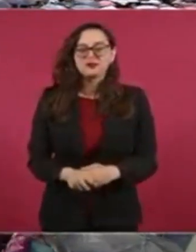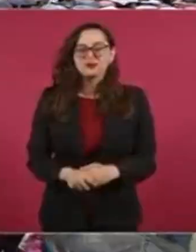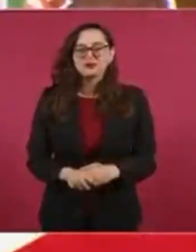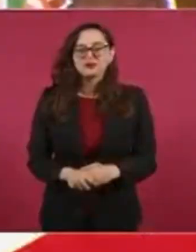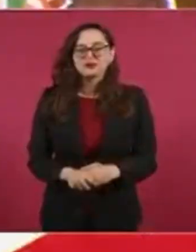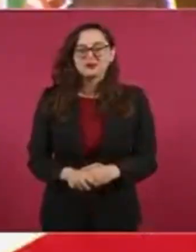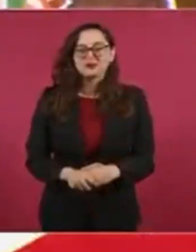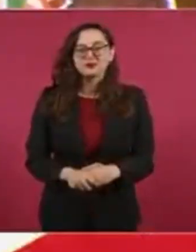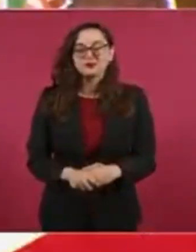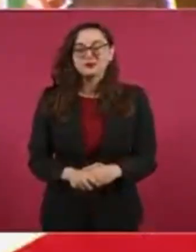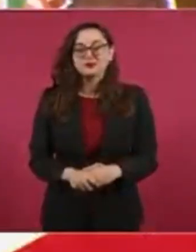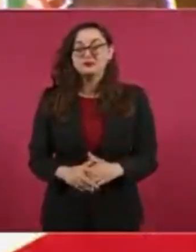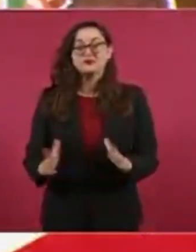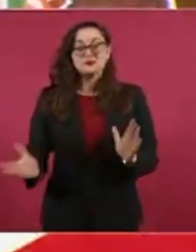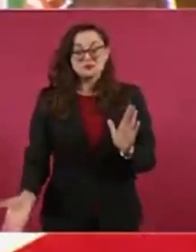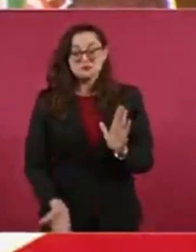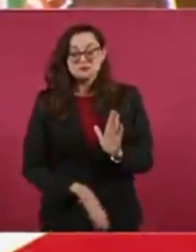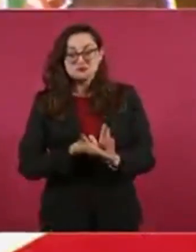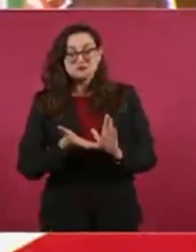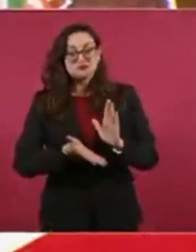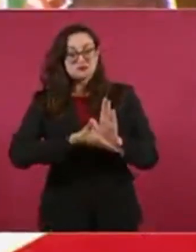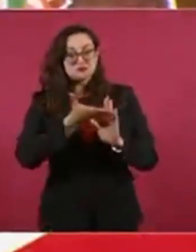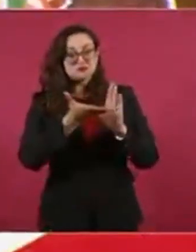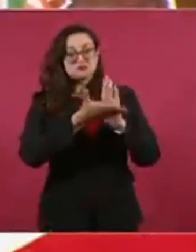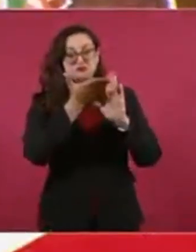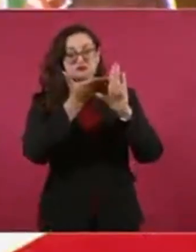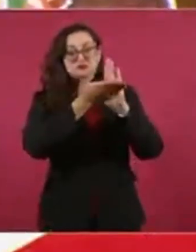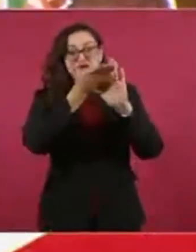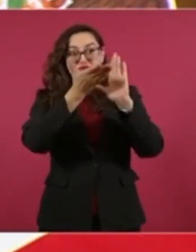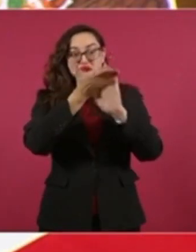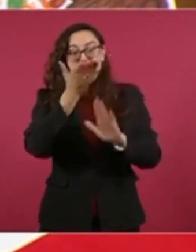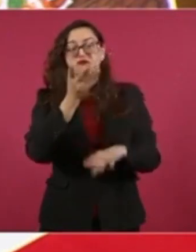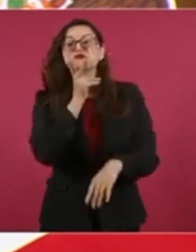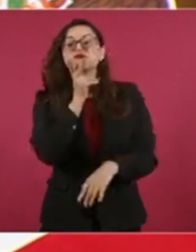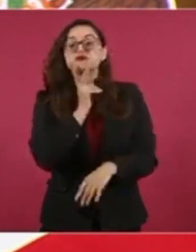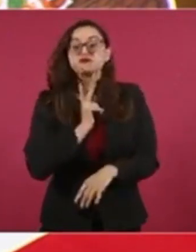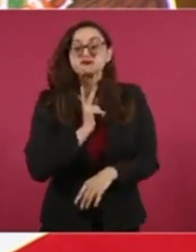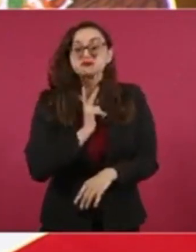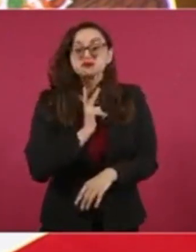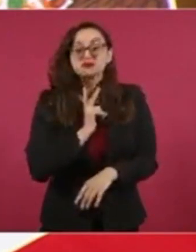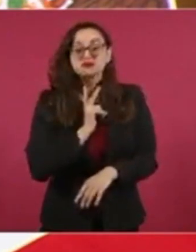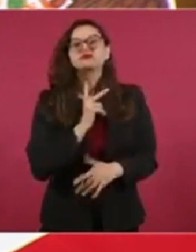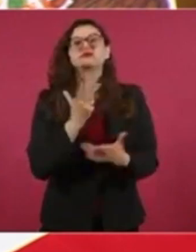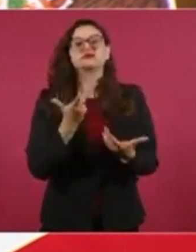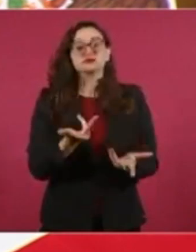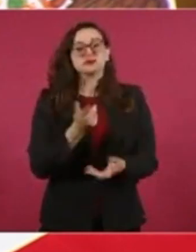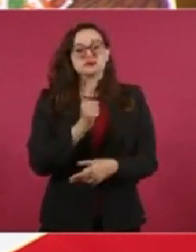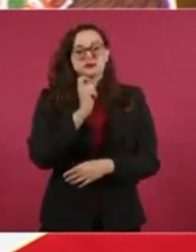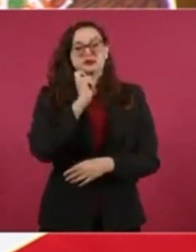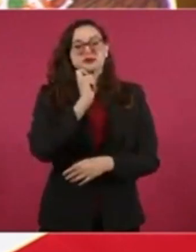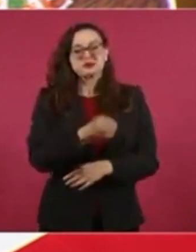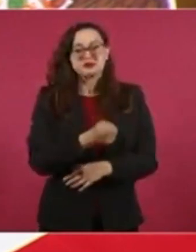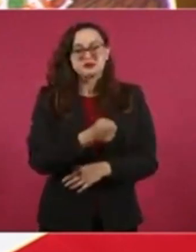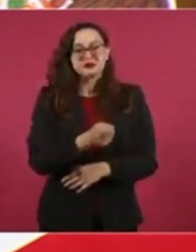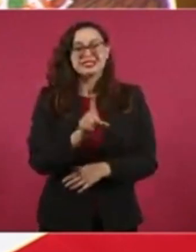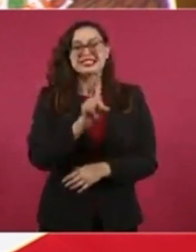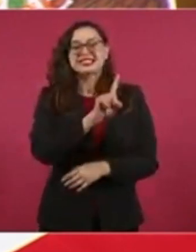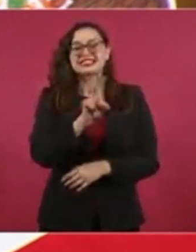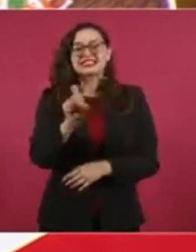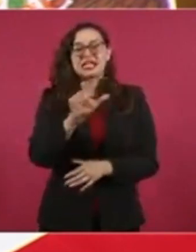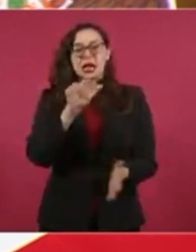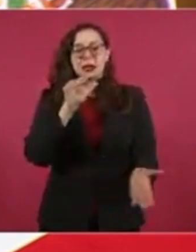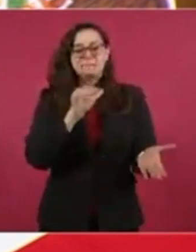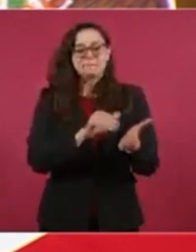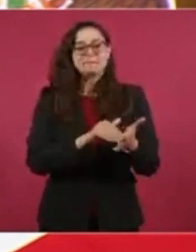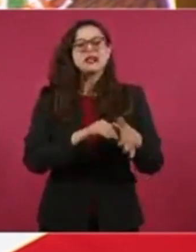La construcción de estas obras en la industria petrolera ha significado generar más de 100 mil